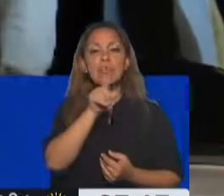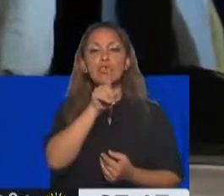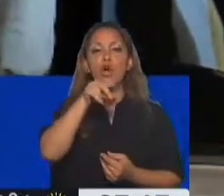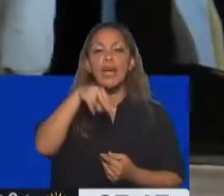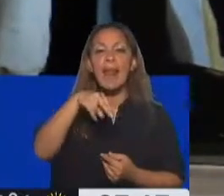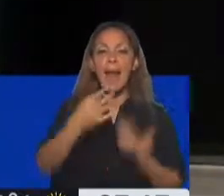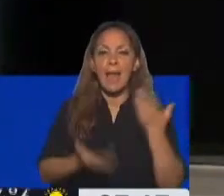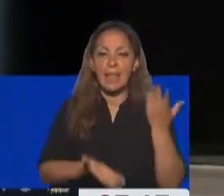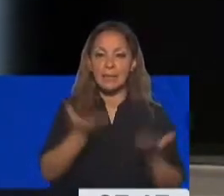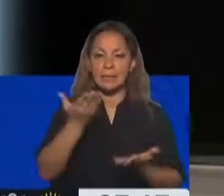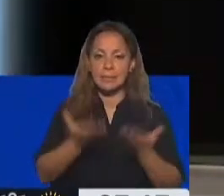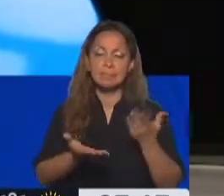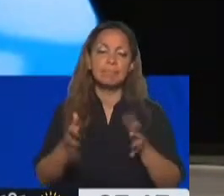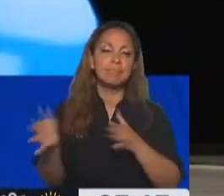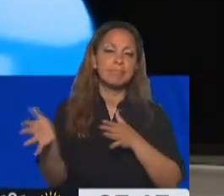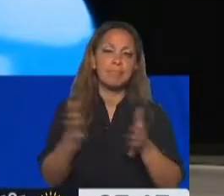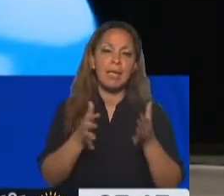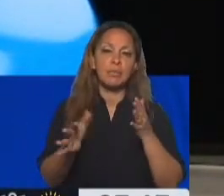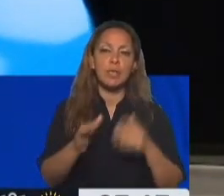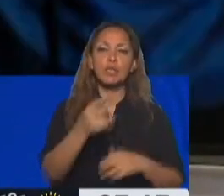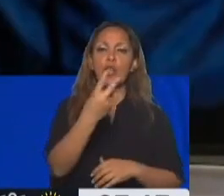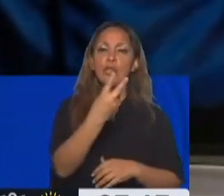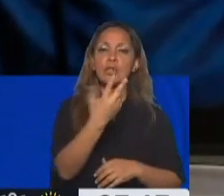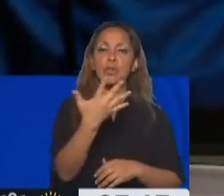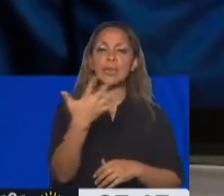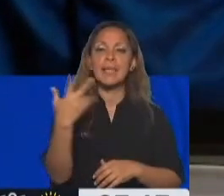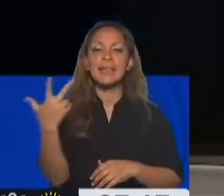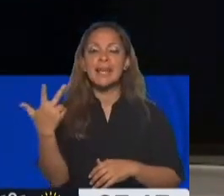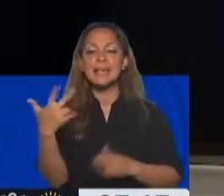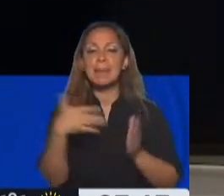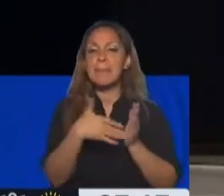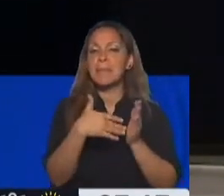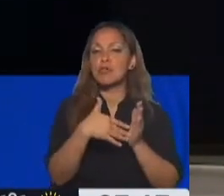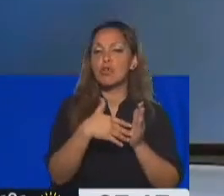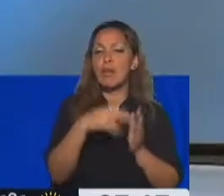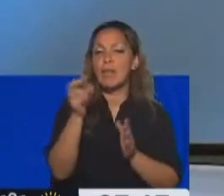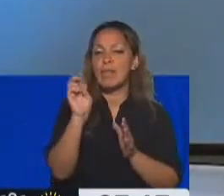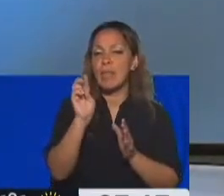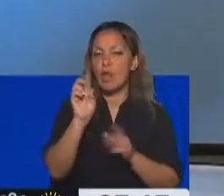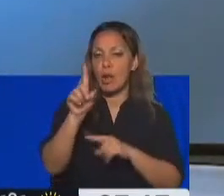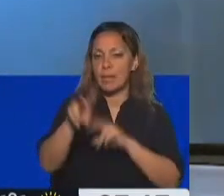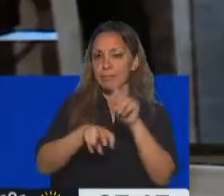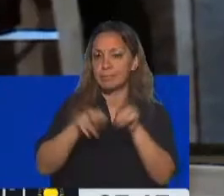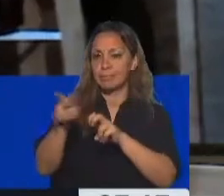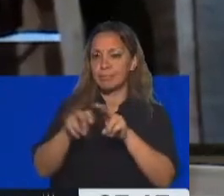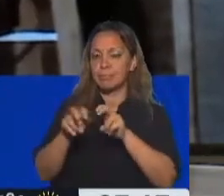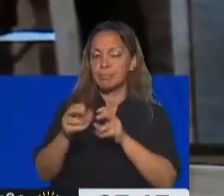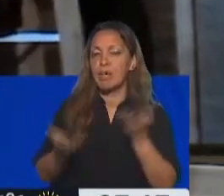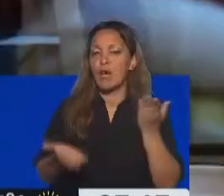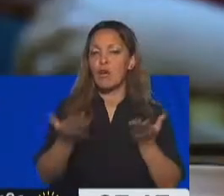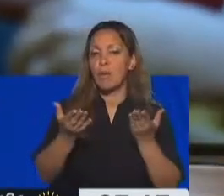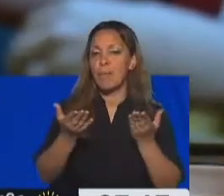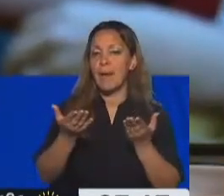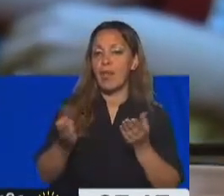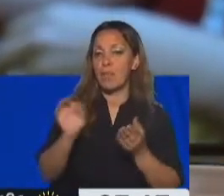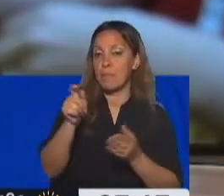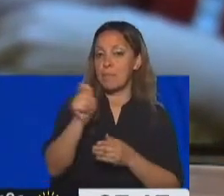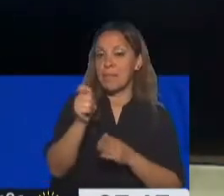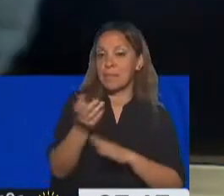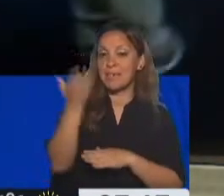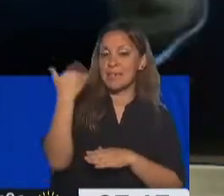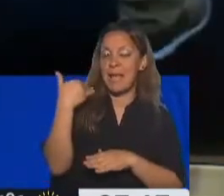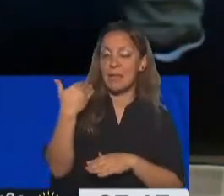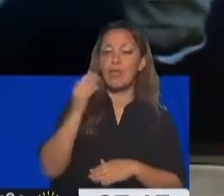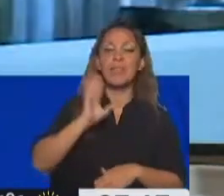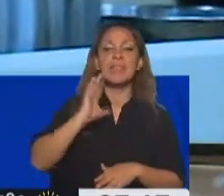implica alrededor de 253 millones de dó un 16 Por más que el mes anterior Así que